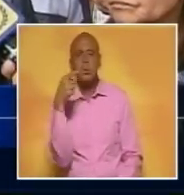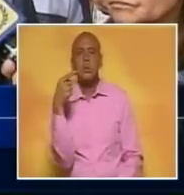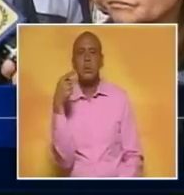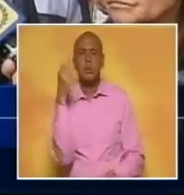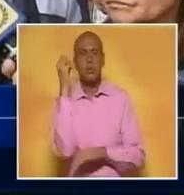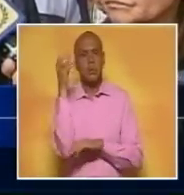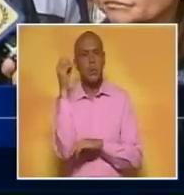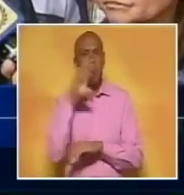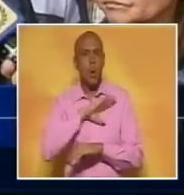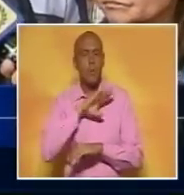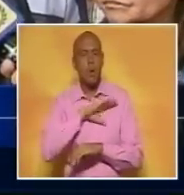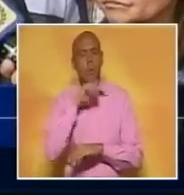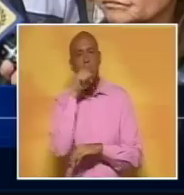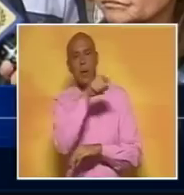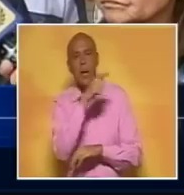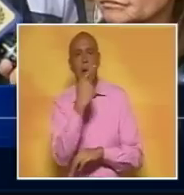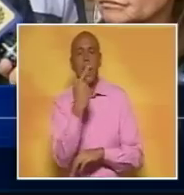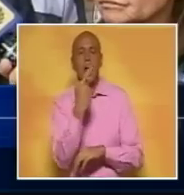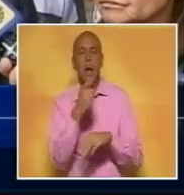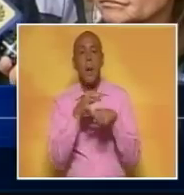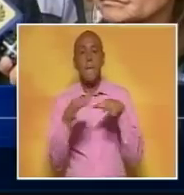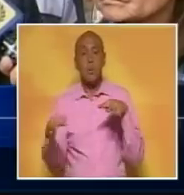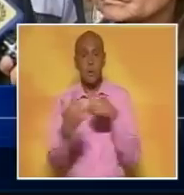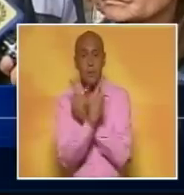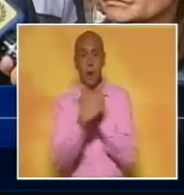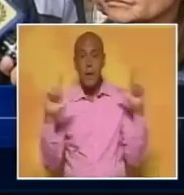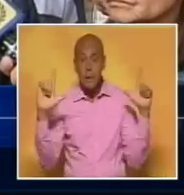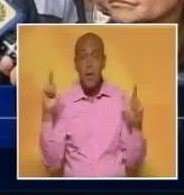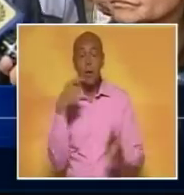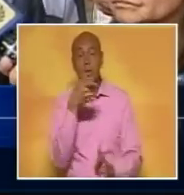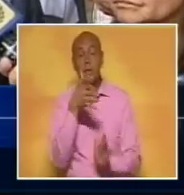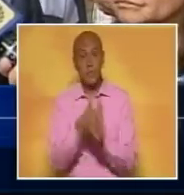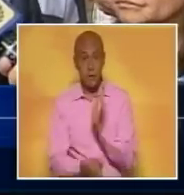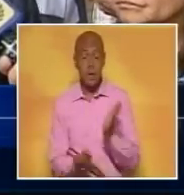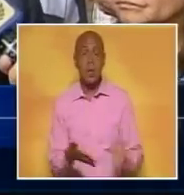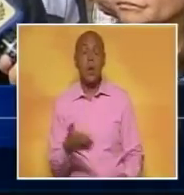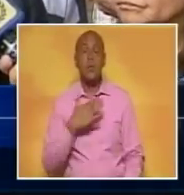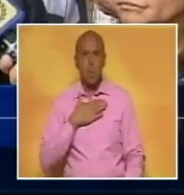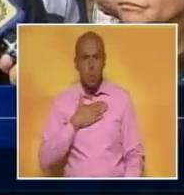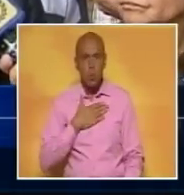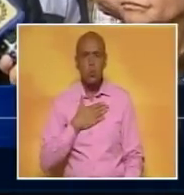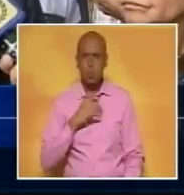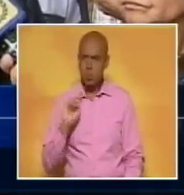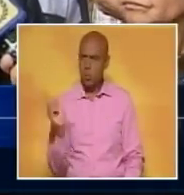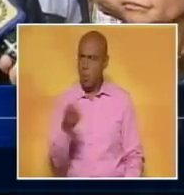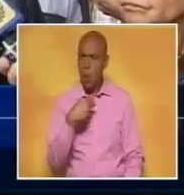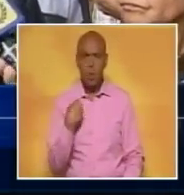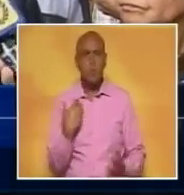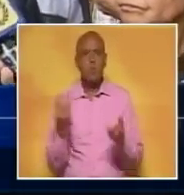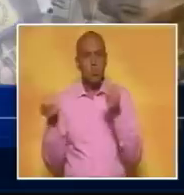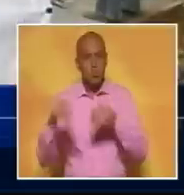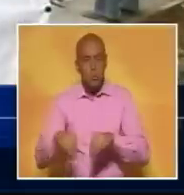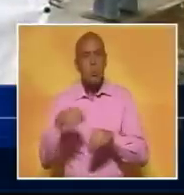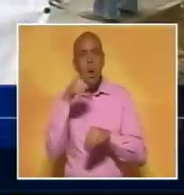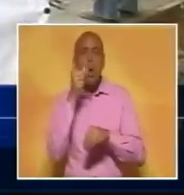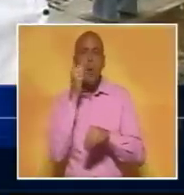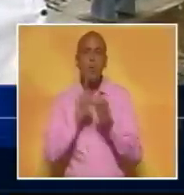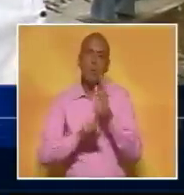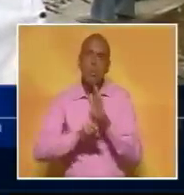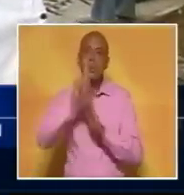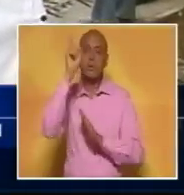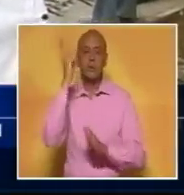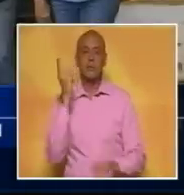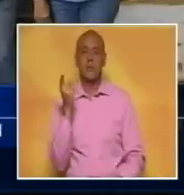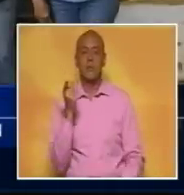de Libertador. Por eso el día de hoy, con sus vecinos, decidimos decir que vuela alto. Agrupados a